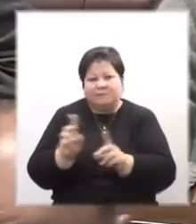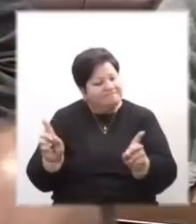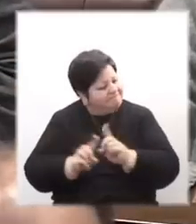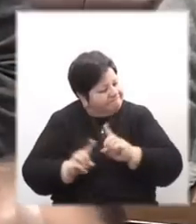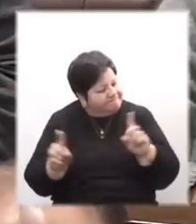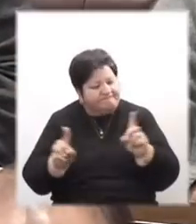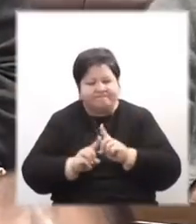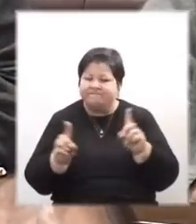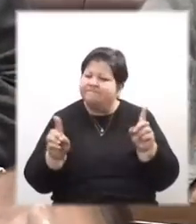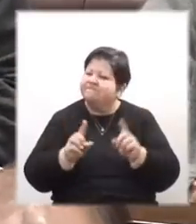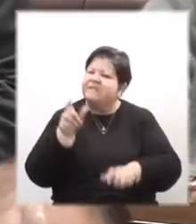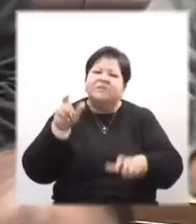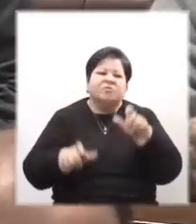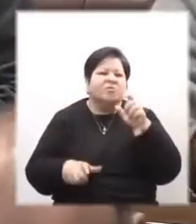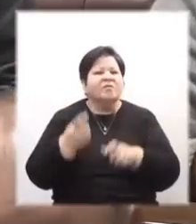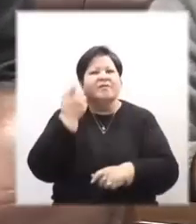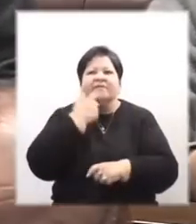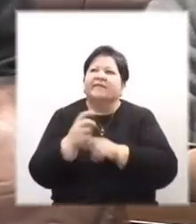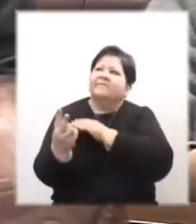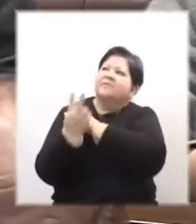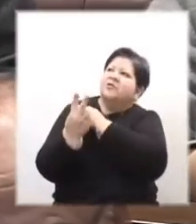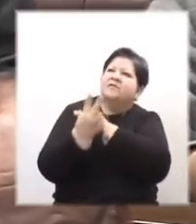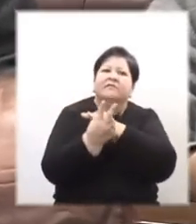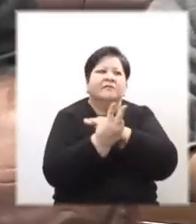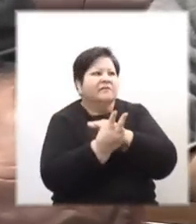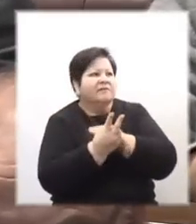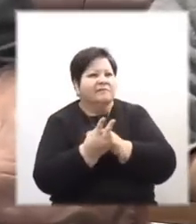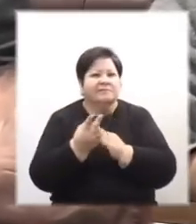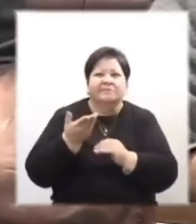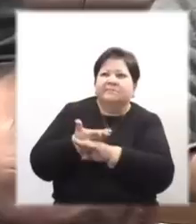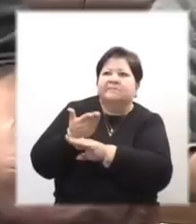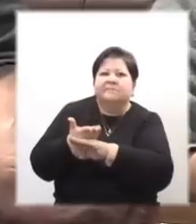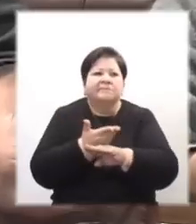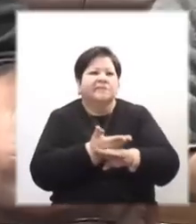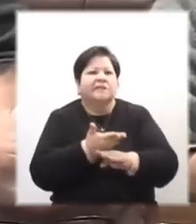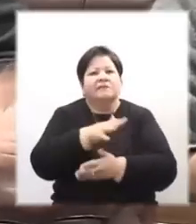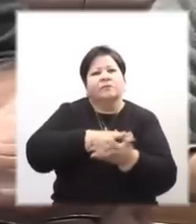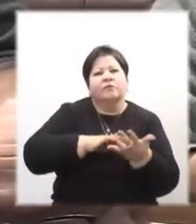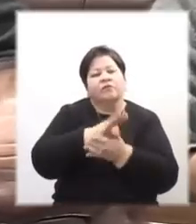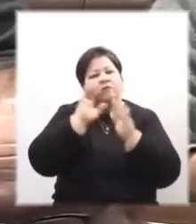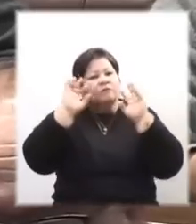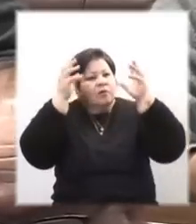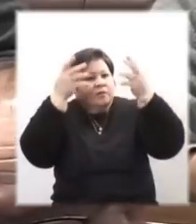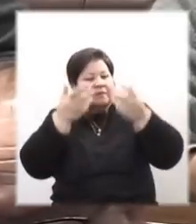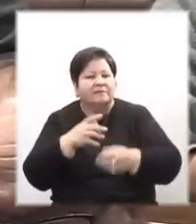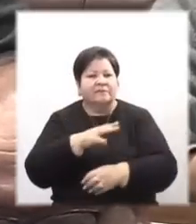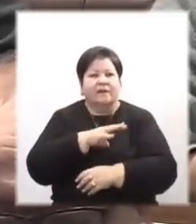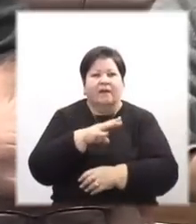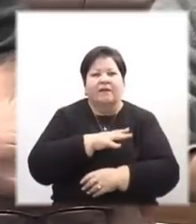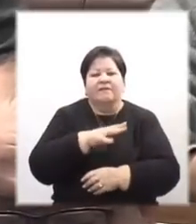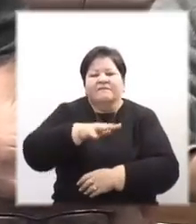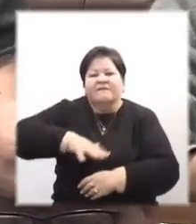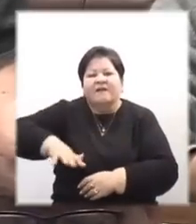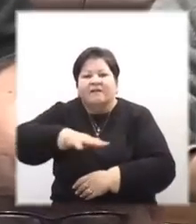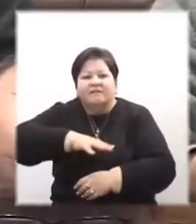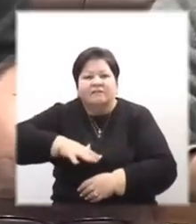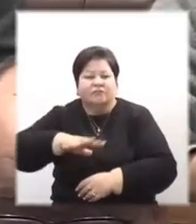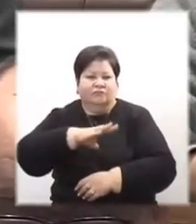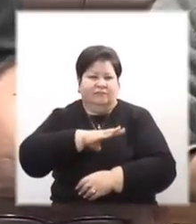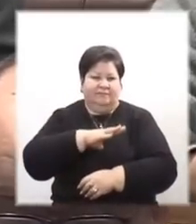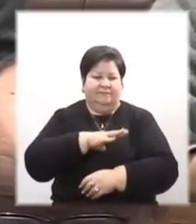gente se está sintiendo desprotegida ante situaciones de violencia que se está dando en los barrios, en los